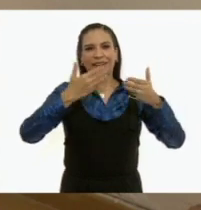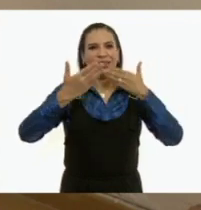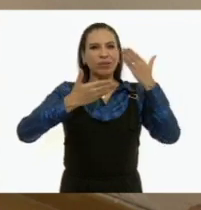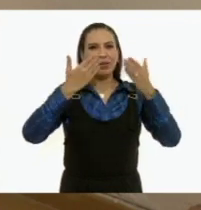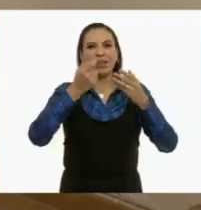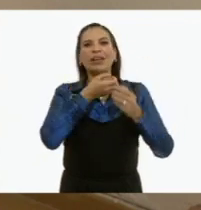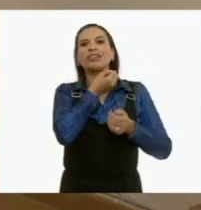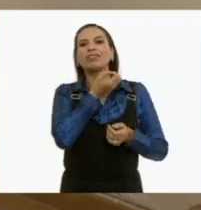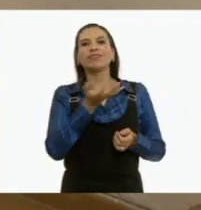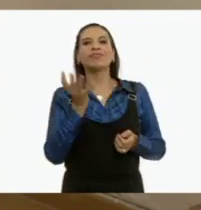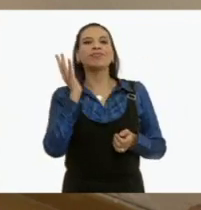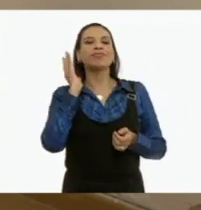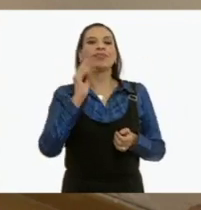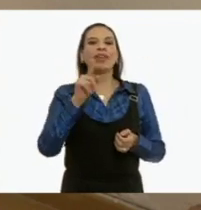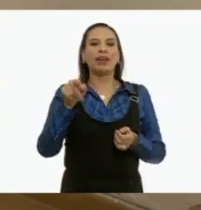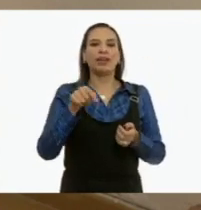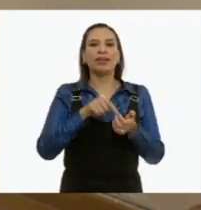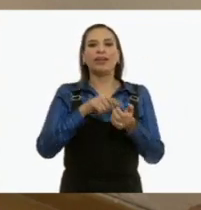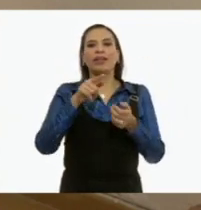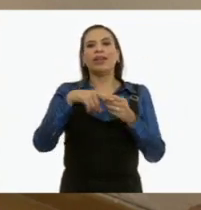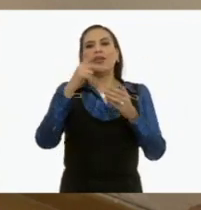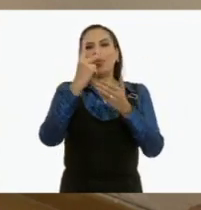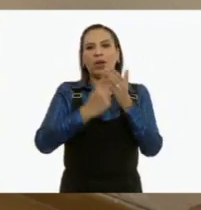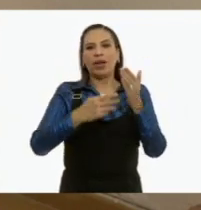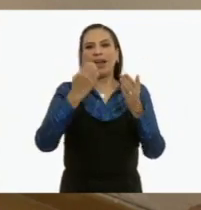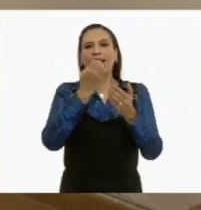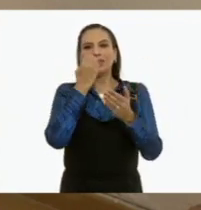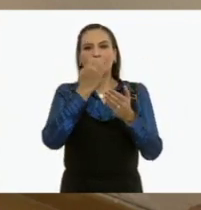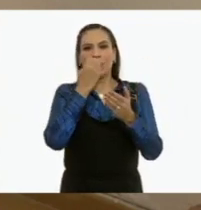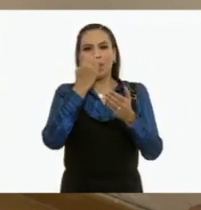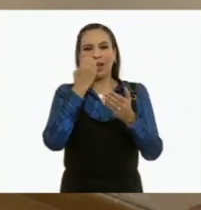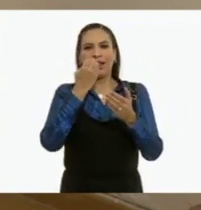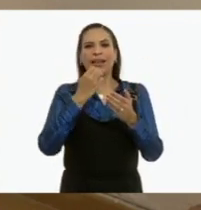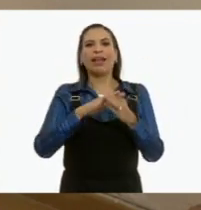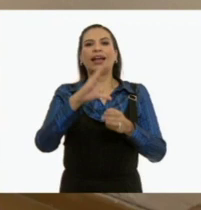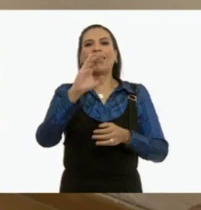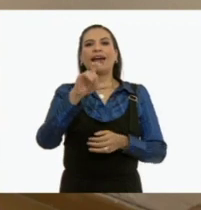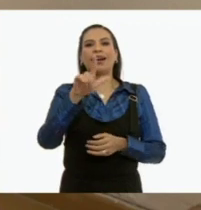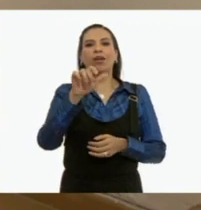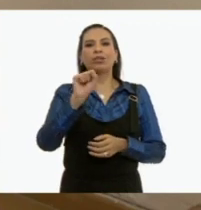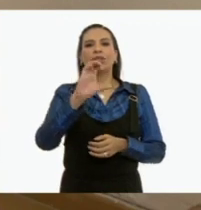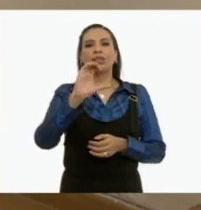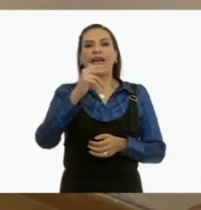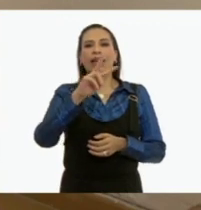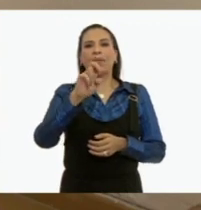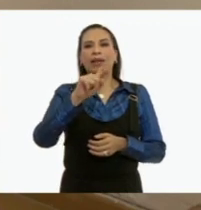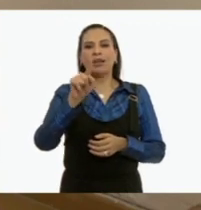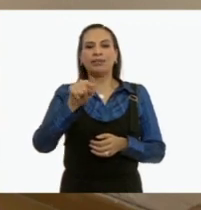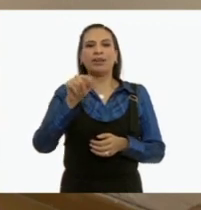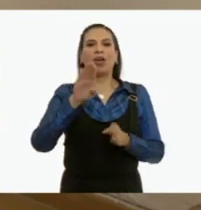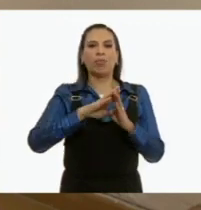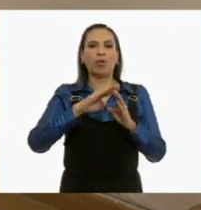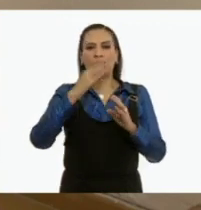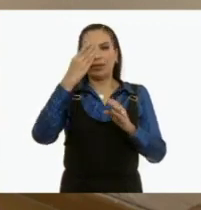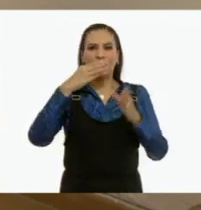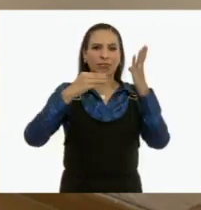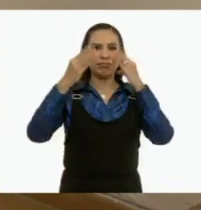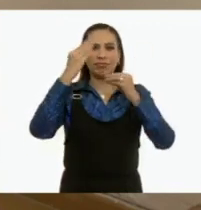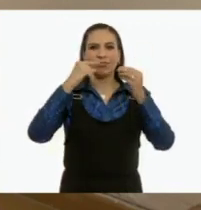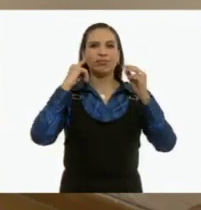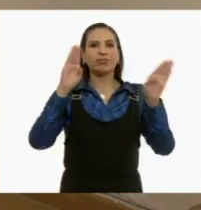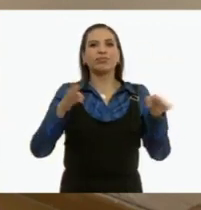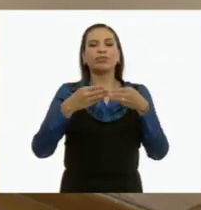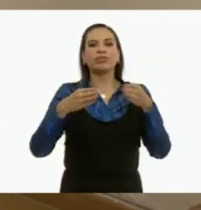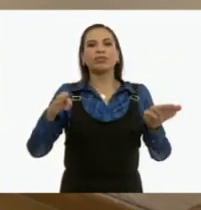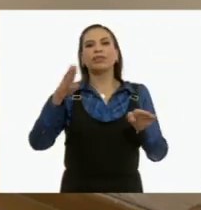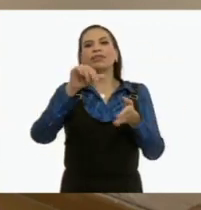Rosas. Estuve en el programa de Orquesta Escuela Carlos Chávez por parte de Fomento Musical y en el Centro Municipal